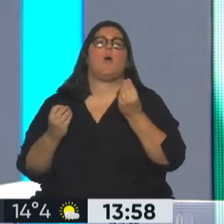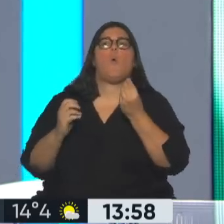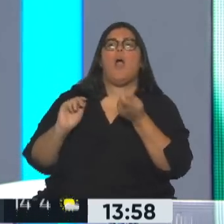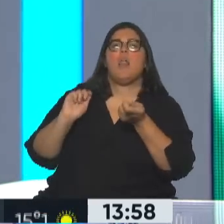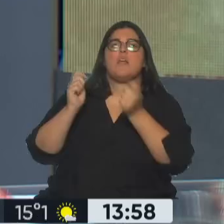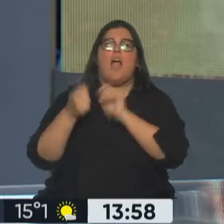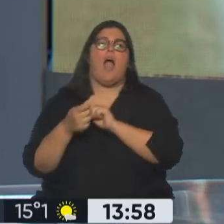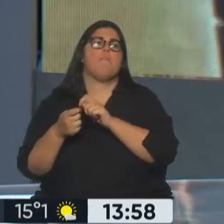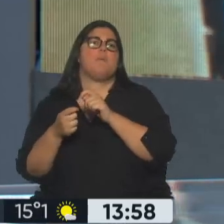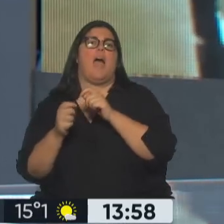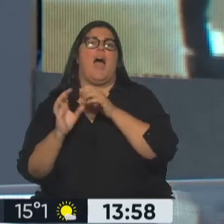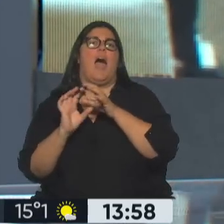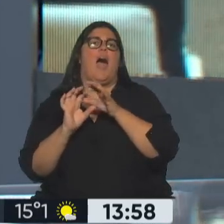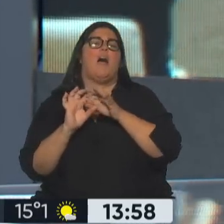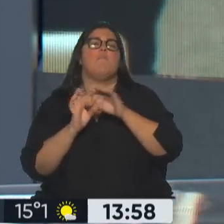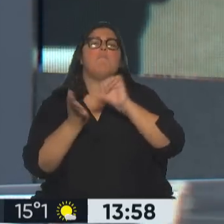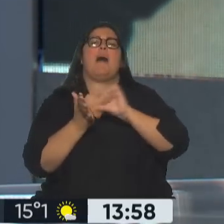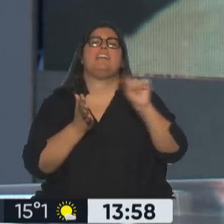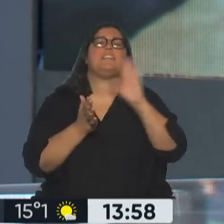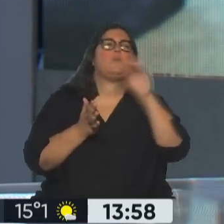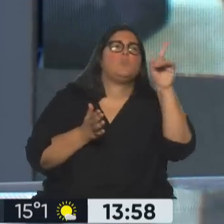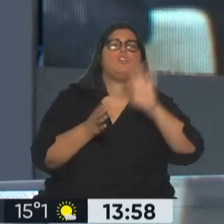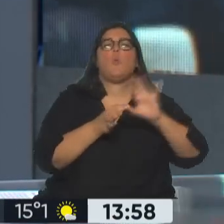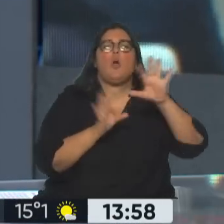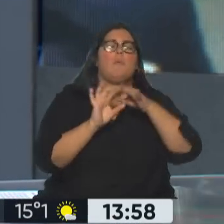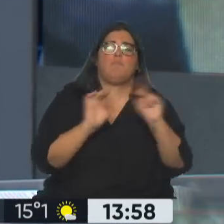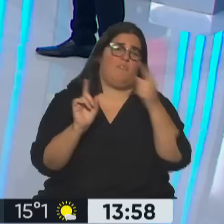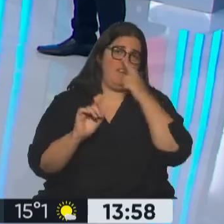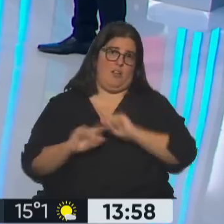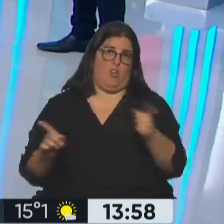occidentalización. Sí, que se mantenga y esto, y que vuelve a jugar. Claro. Bien, dos cumbres.